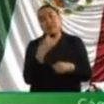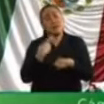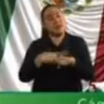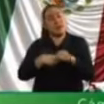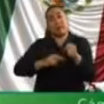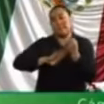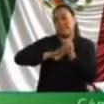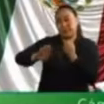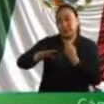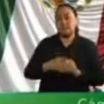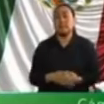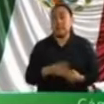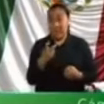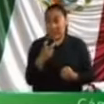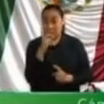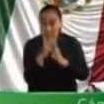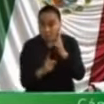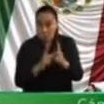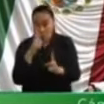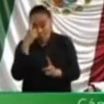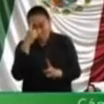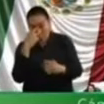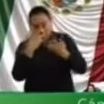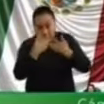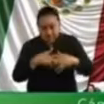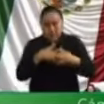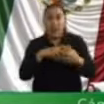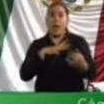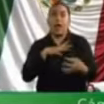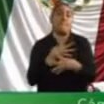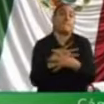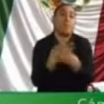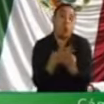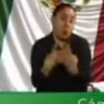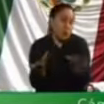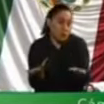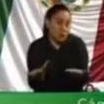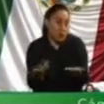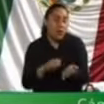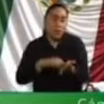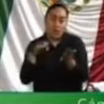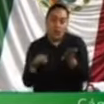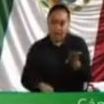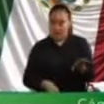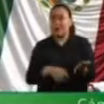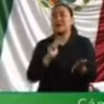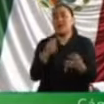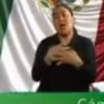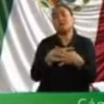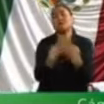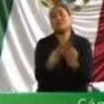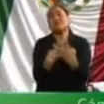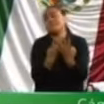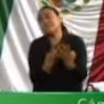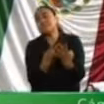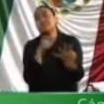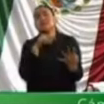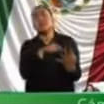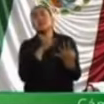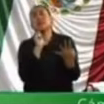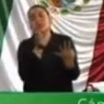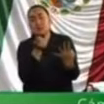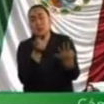entre los deportes mentales se encuentra el póker por ejemplo es un juego de cartas que se basa